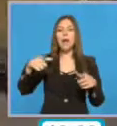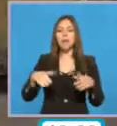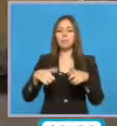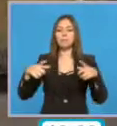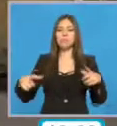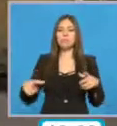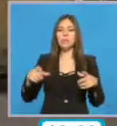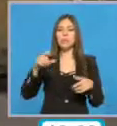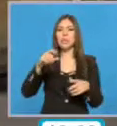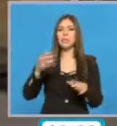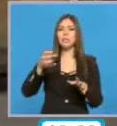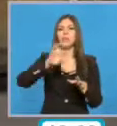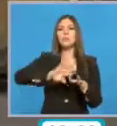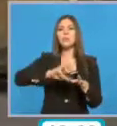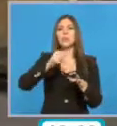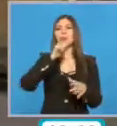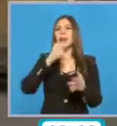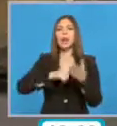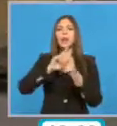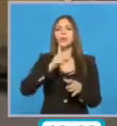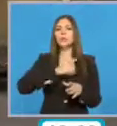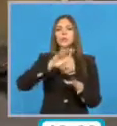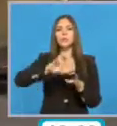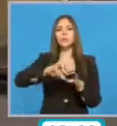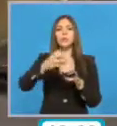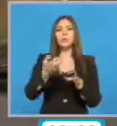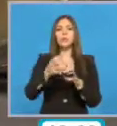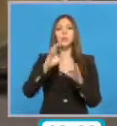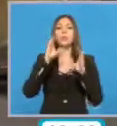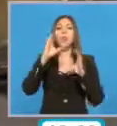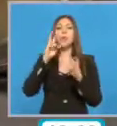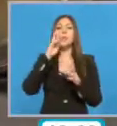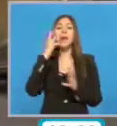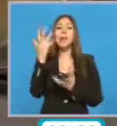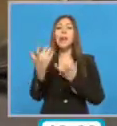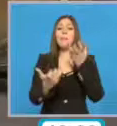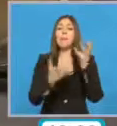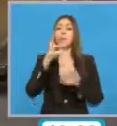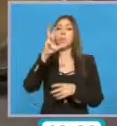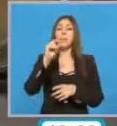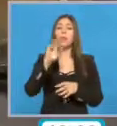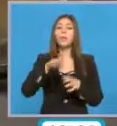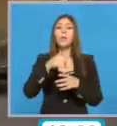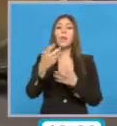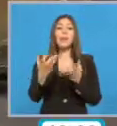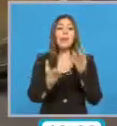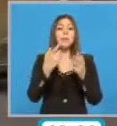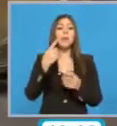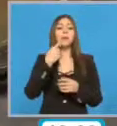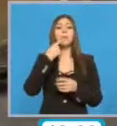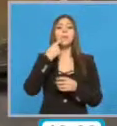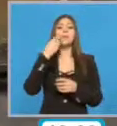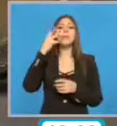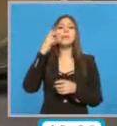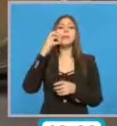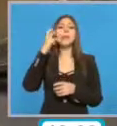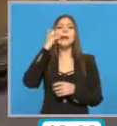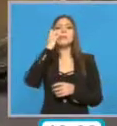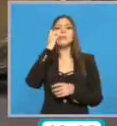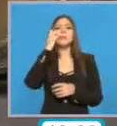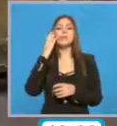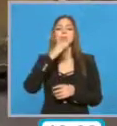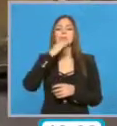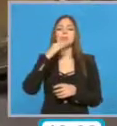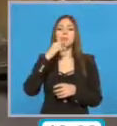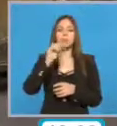Simplemente en un comal los ponen a asar. Tengan cuidado que no se les vaya a quemar. Acuérdense que si se nos quema, amarga la salsa. Tenemos también un diente de